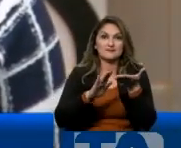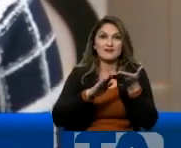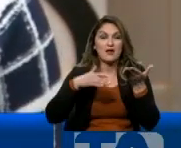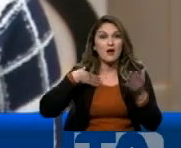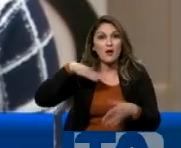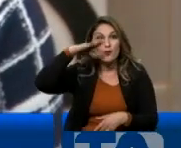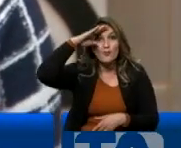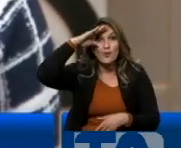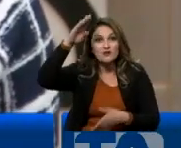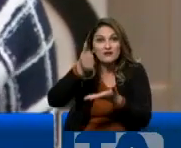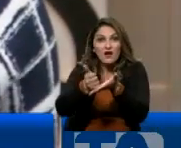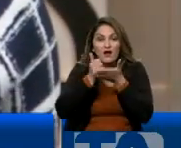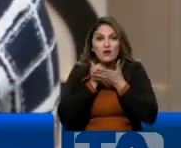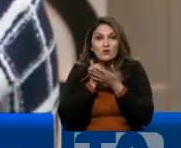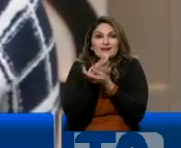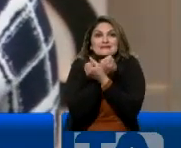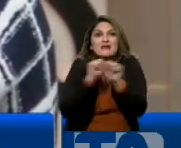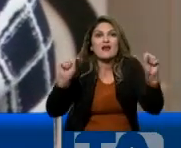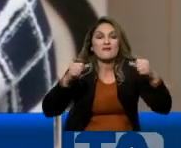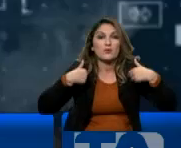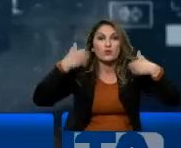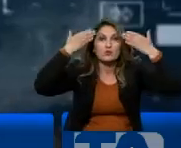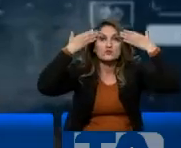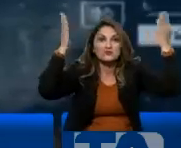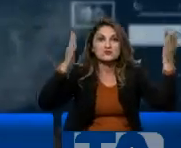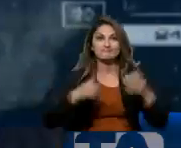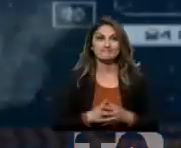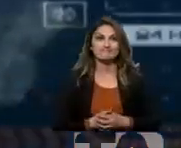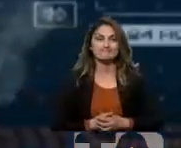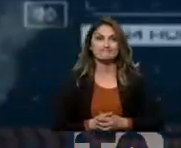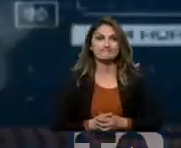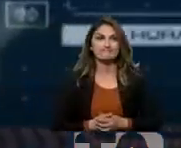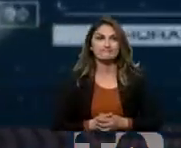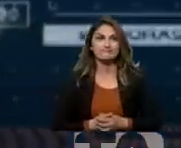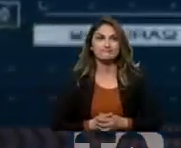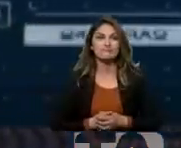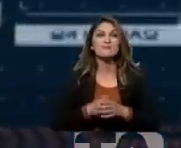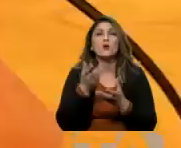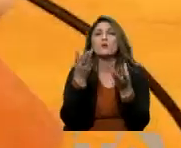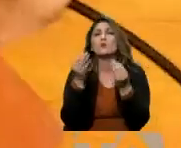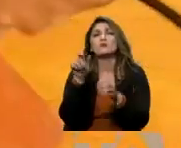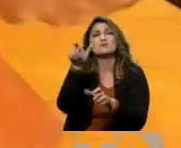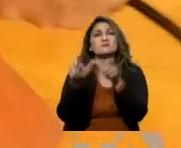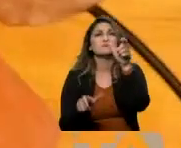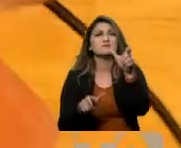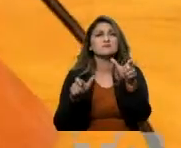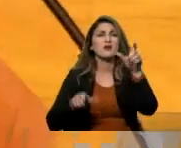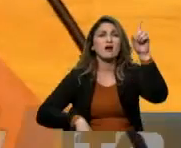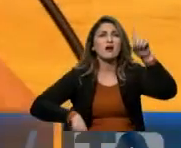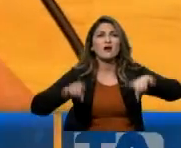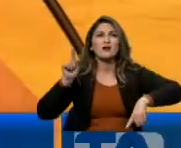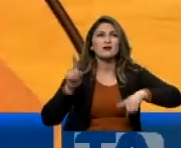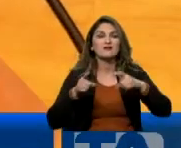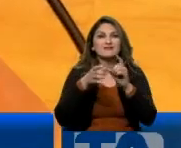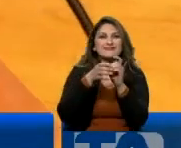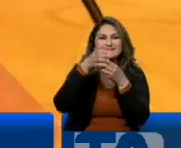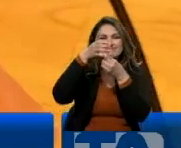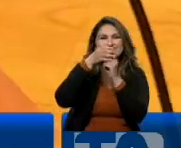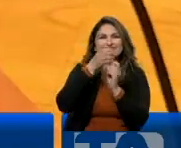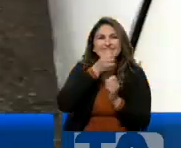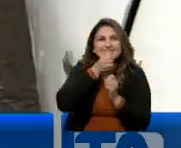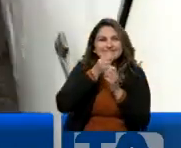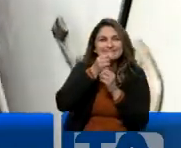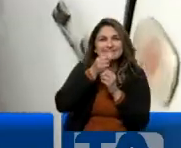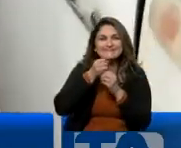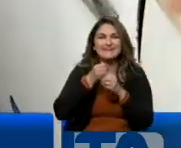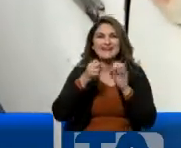al lugar porque no sé quién está terminado esto y ante la falta de garantías varios medios han optado por retirar los distintivos de los micrófonos